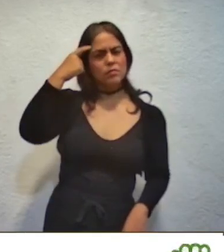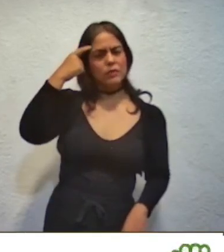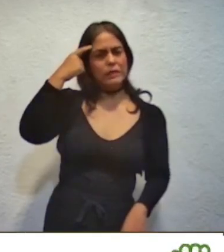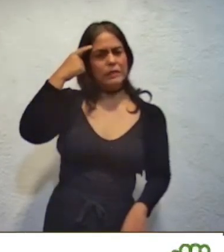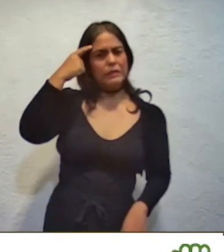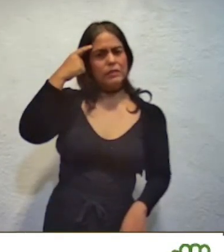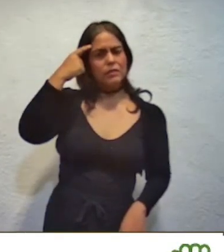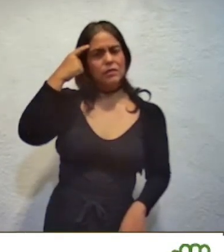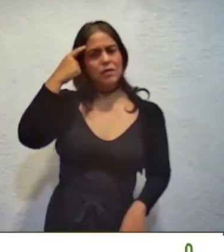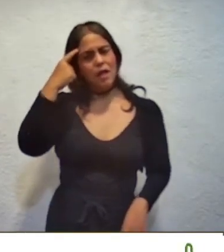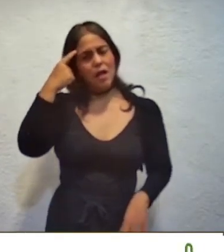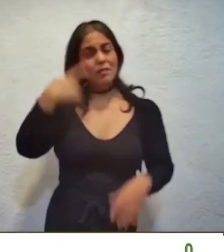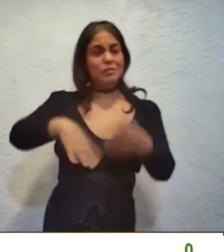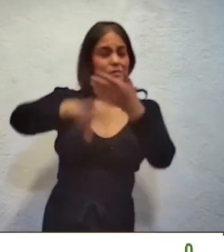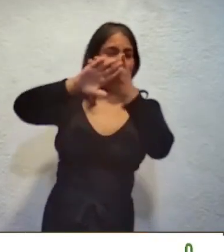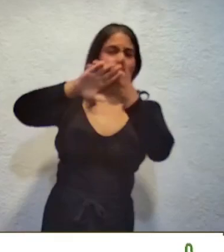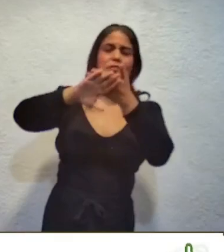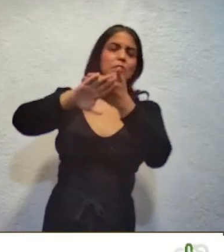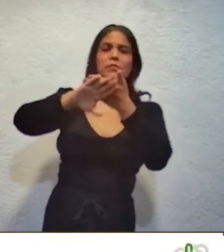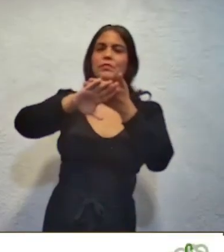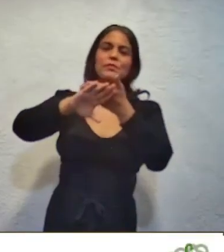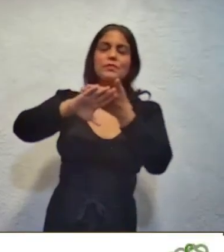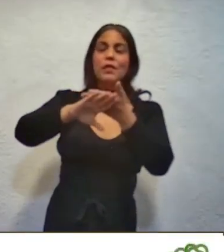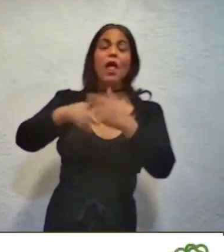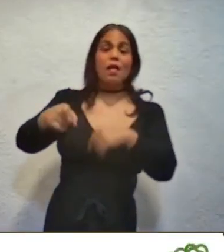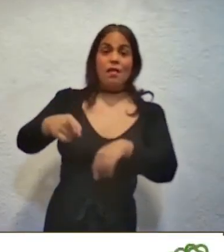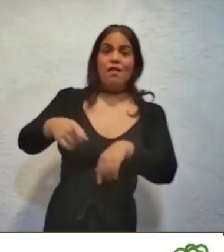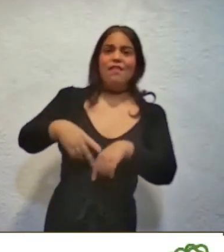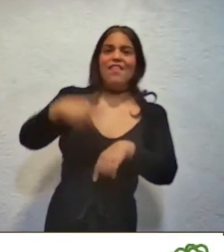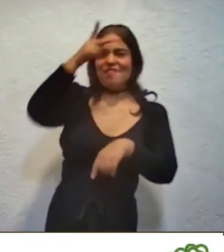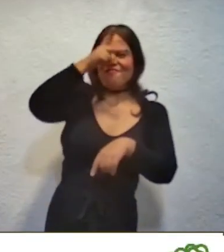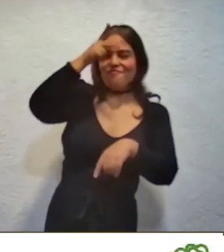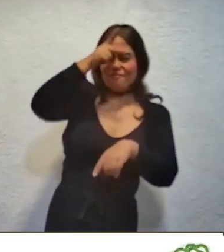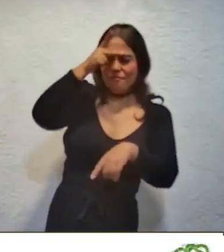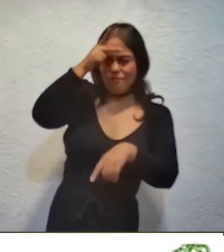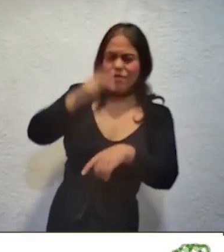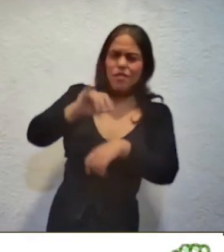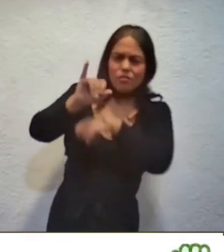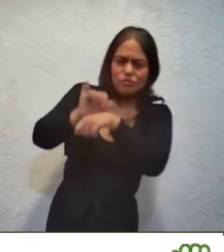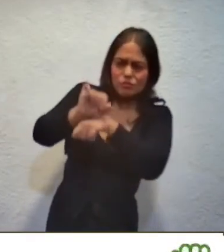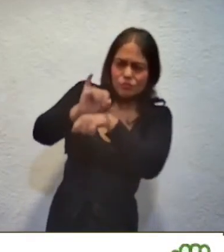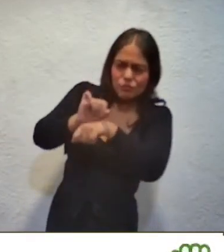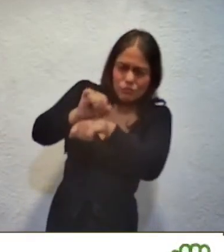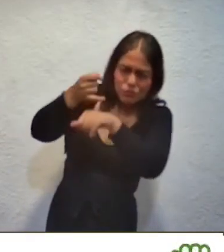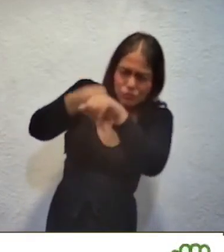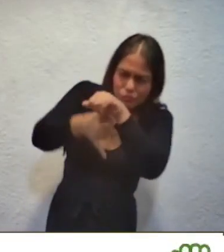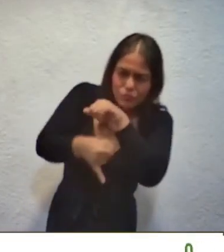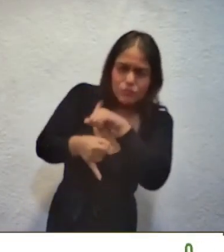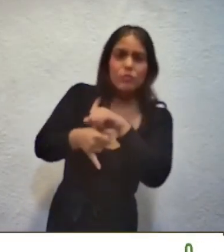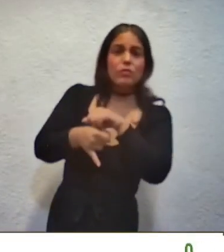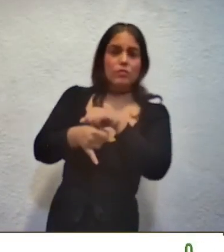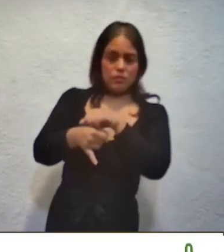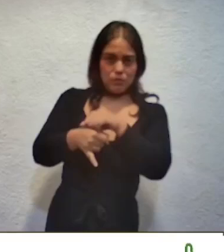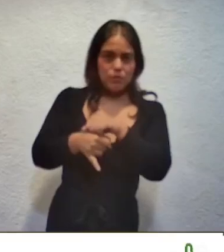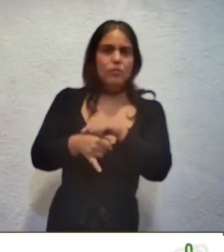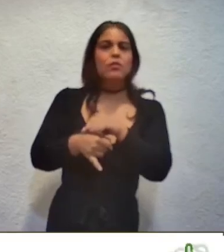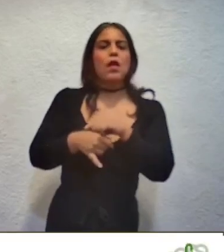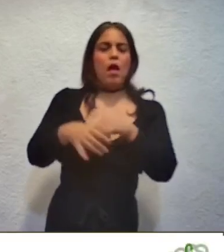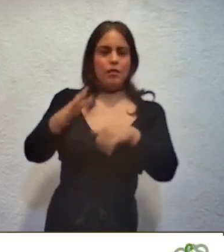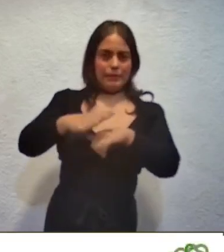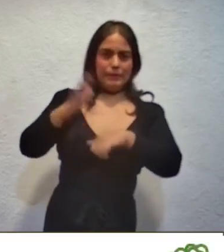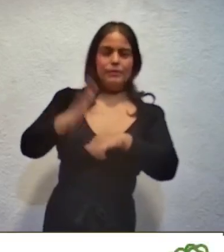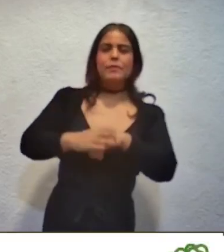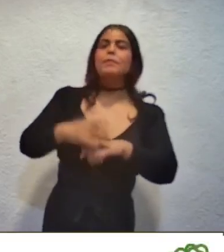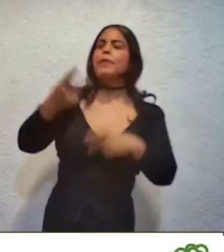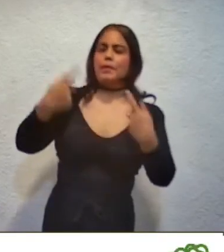la conclusión contenida en la evaluación psicológica practicada por la profesional adscrita a la Comisión Ejecutiva Estatal de Atención a Víctimas